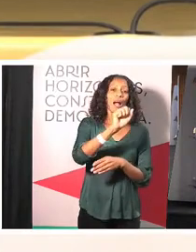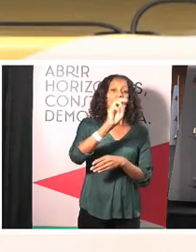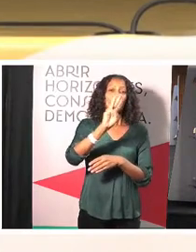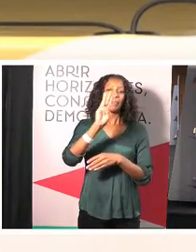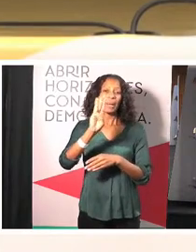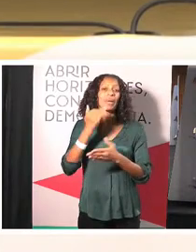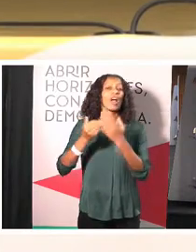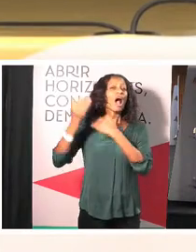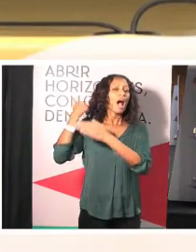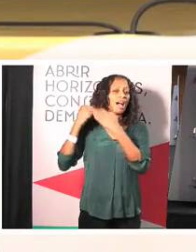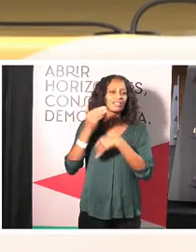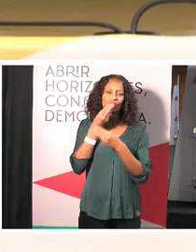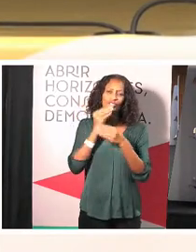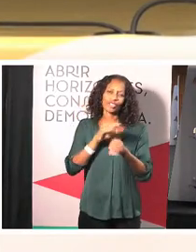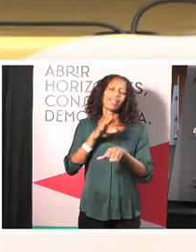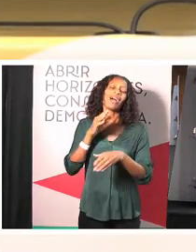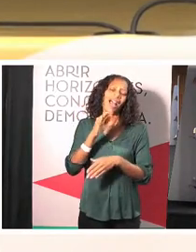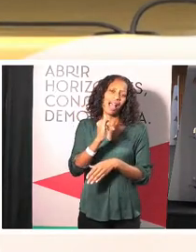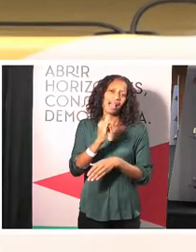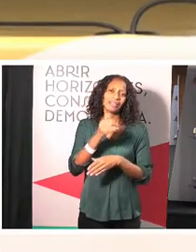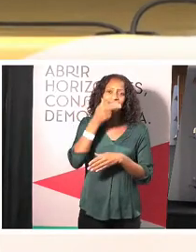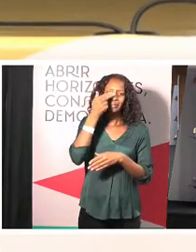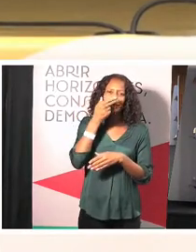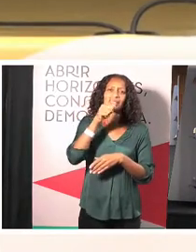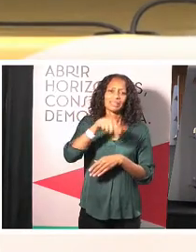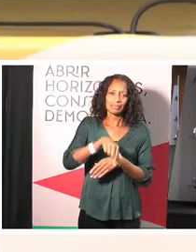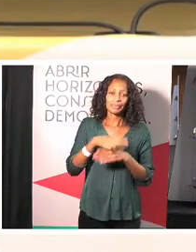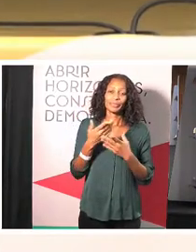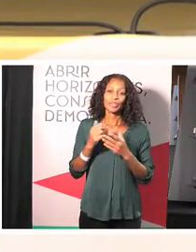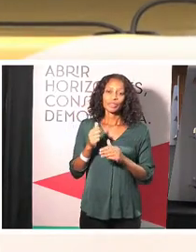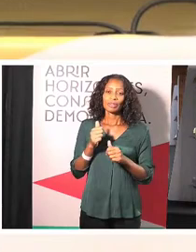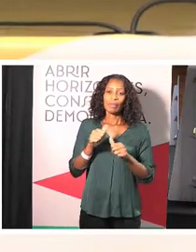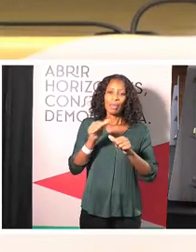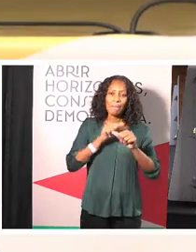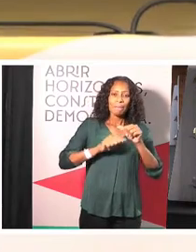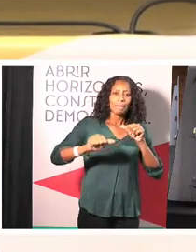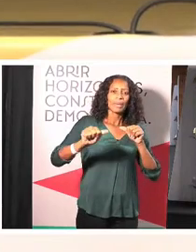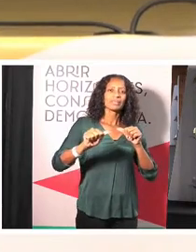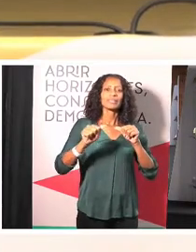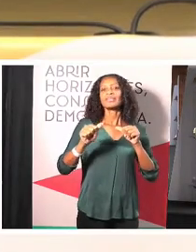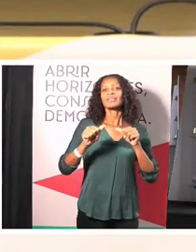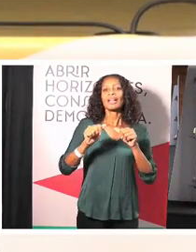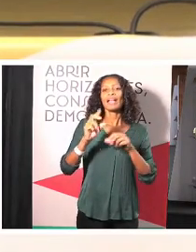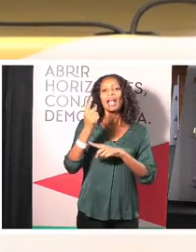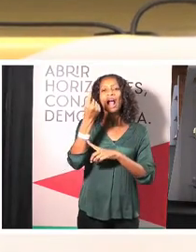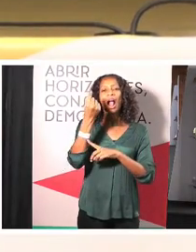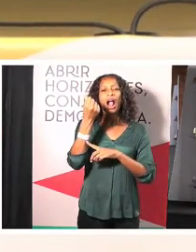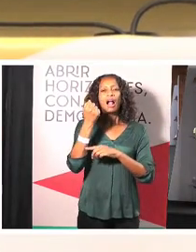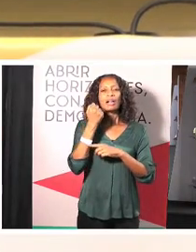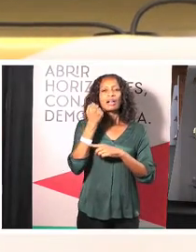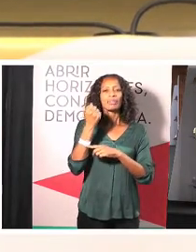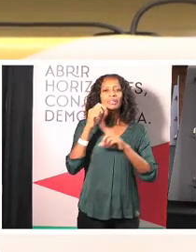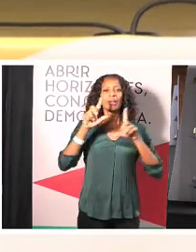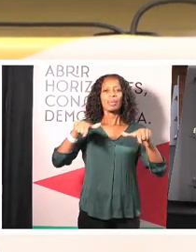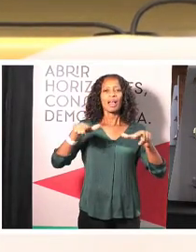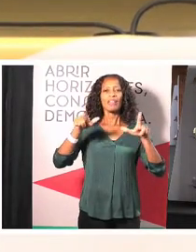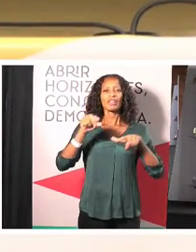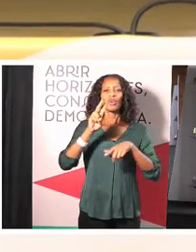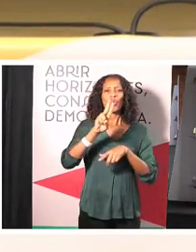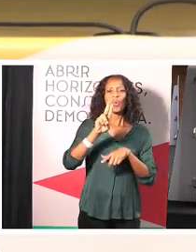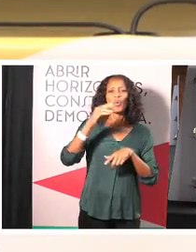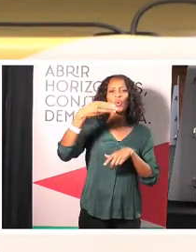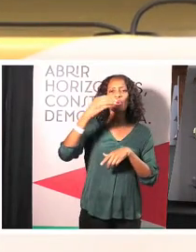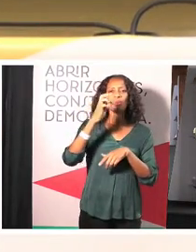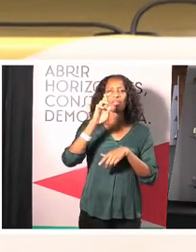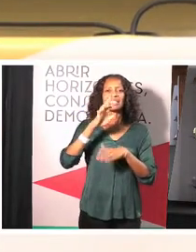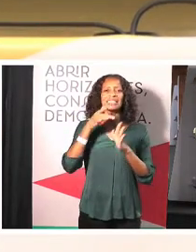intereses detrás. Por eso, pues partiendo del capitalismo de plataforma, normalmente Uber se refiere a las plataformas austeras,